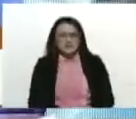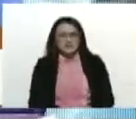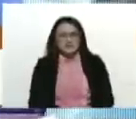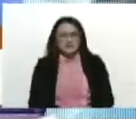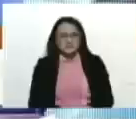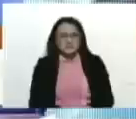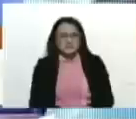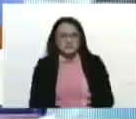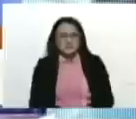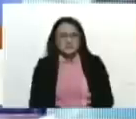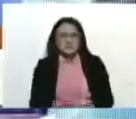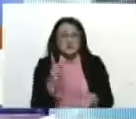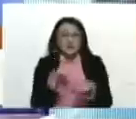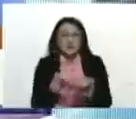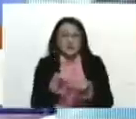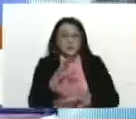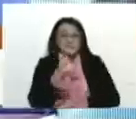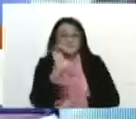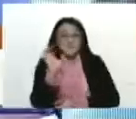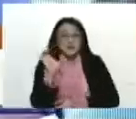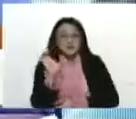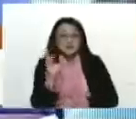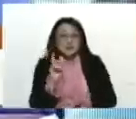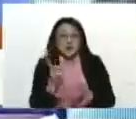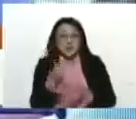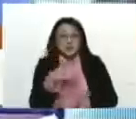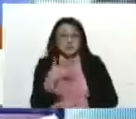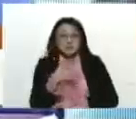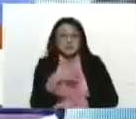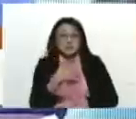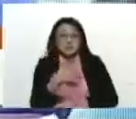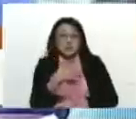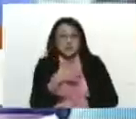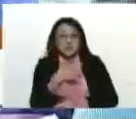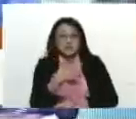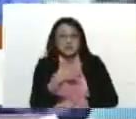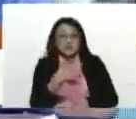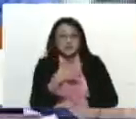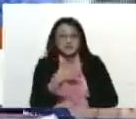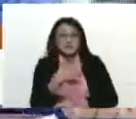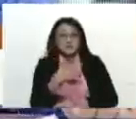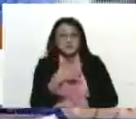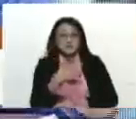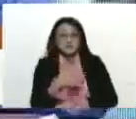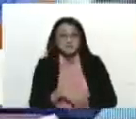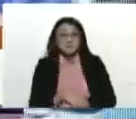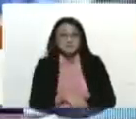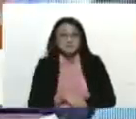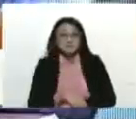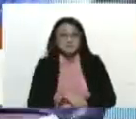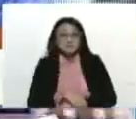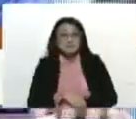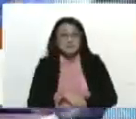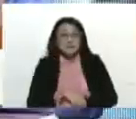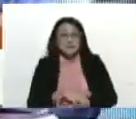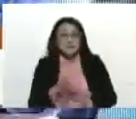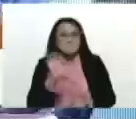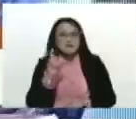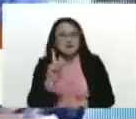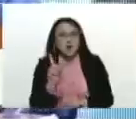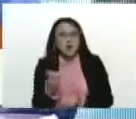llegaron países en verdad que uno a veces siente que que deberían países no gobiernos